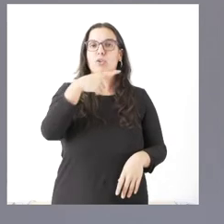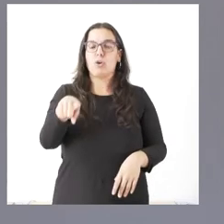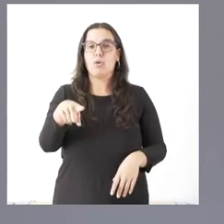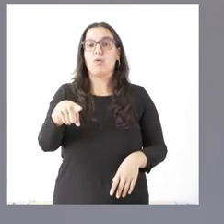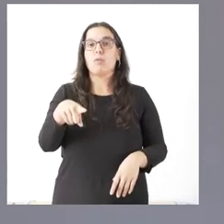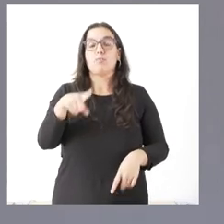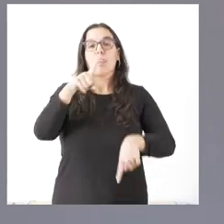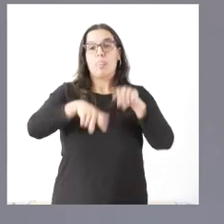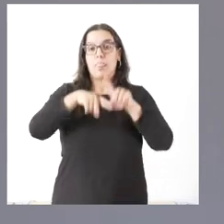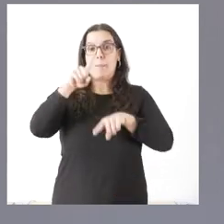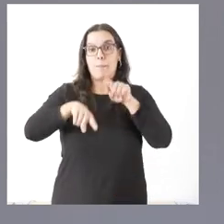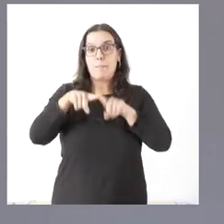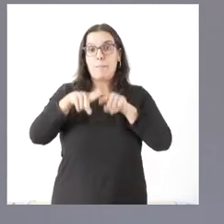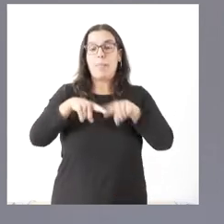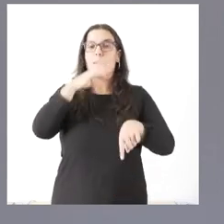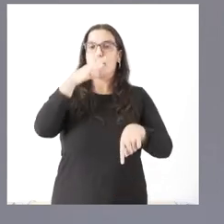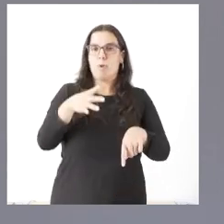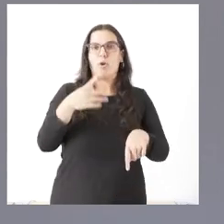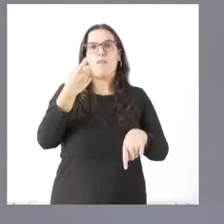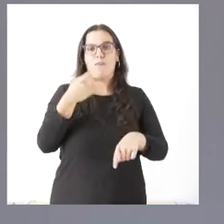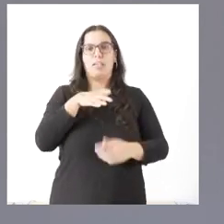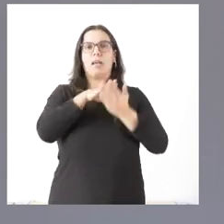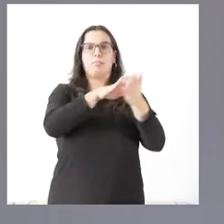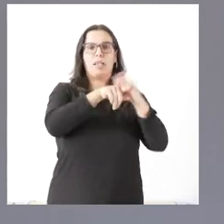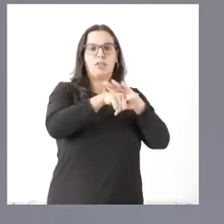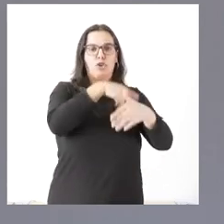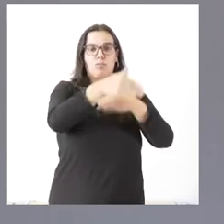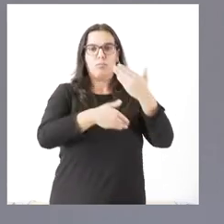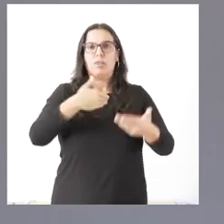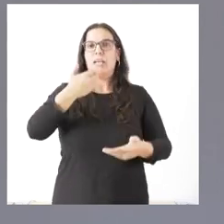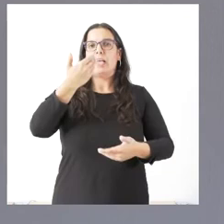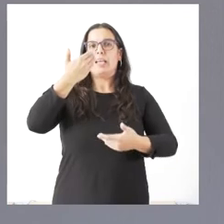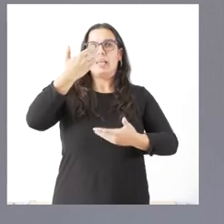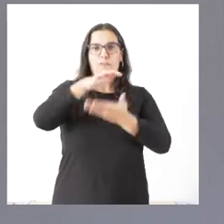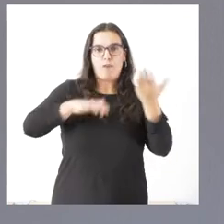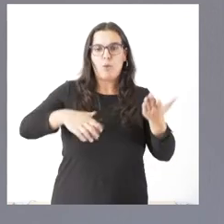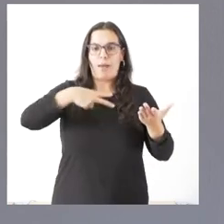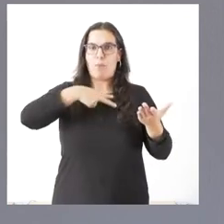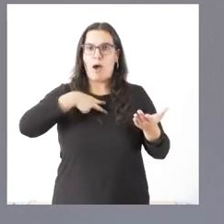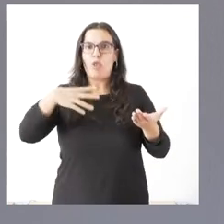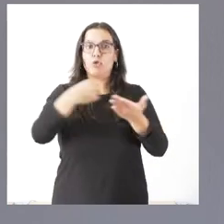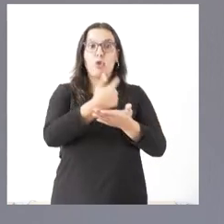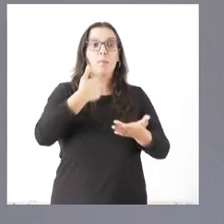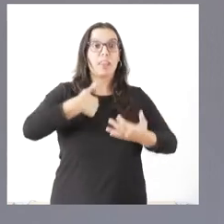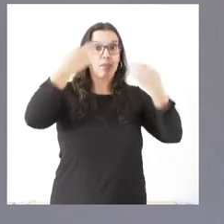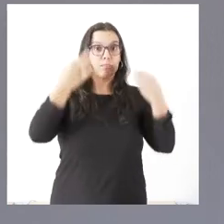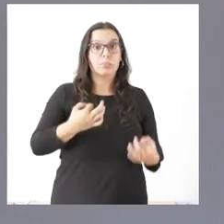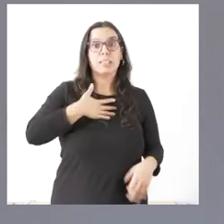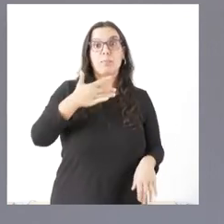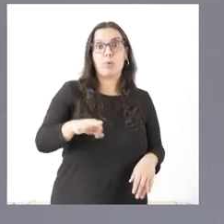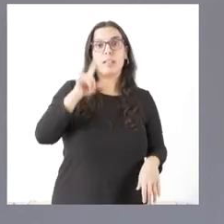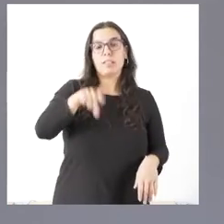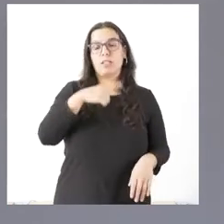su trámite administrativo y sus informes jurídicos, pues eso es lo que nos va a dar mucha garantía a todos los ciudadanos y también a los propios empleados públicos que también tienen el